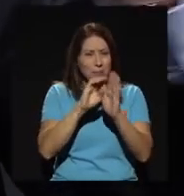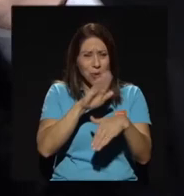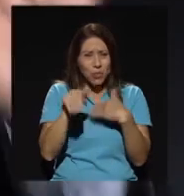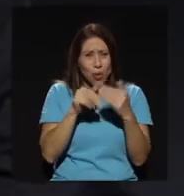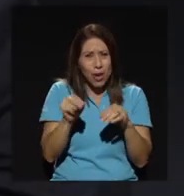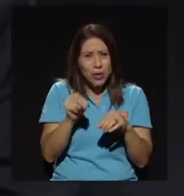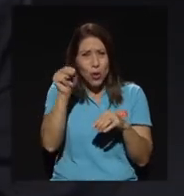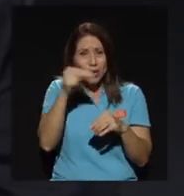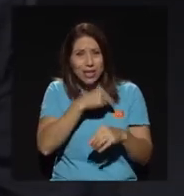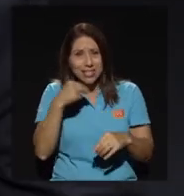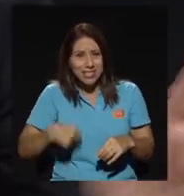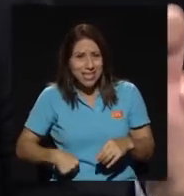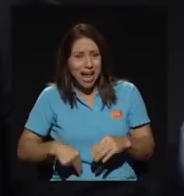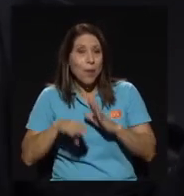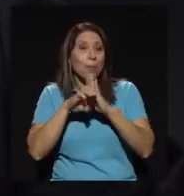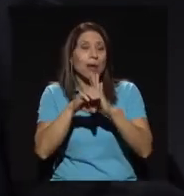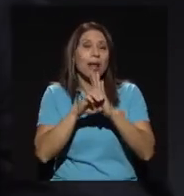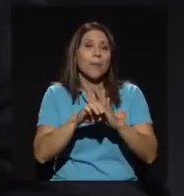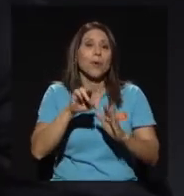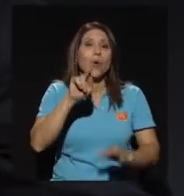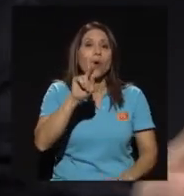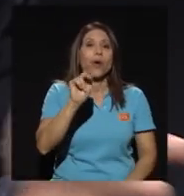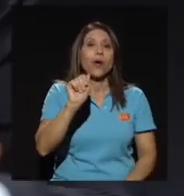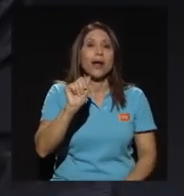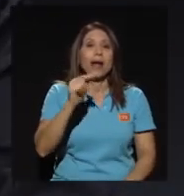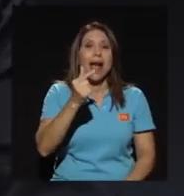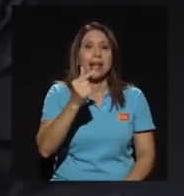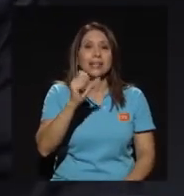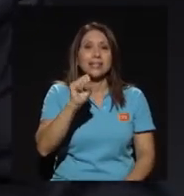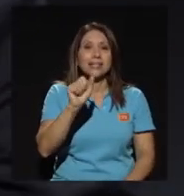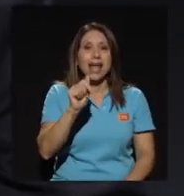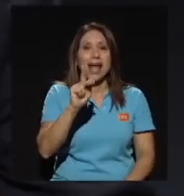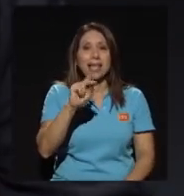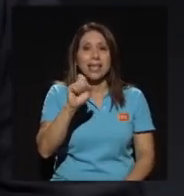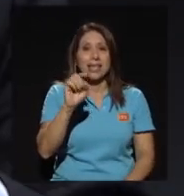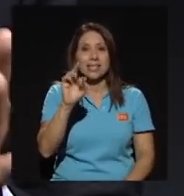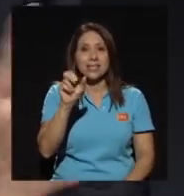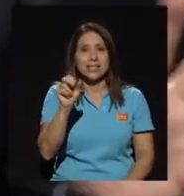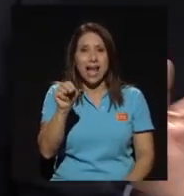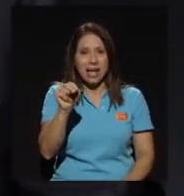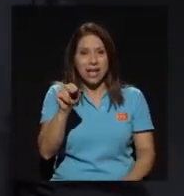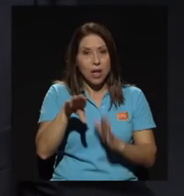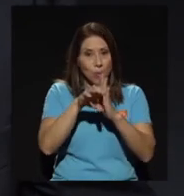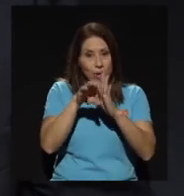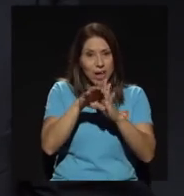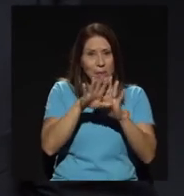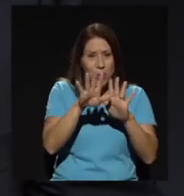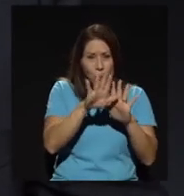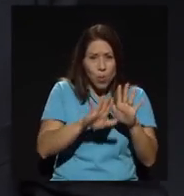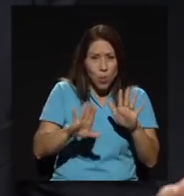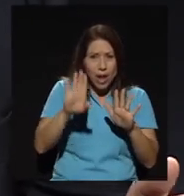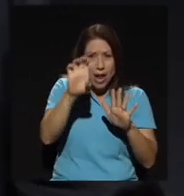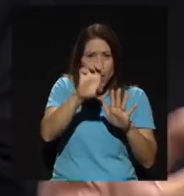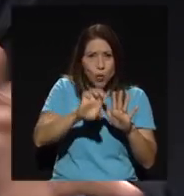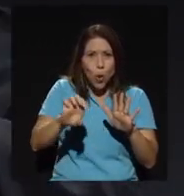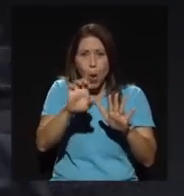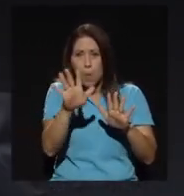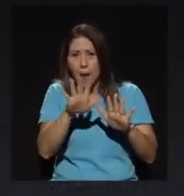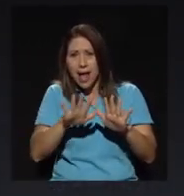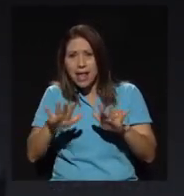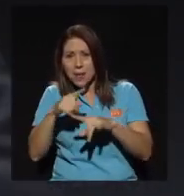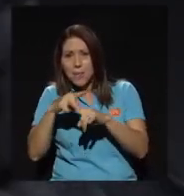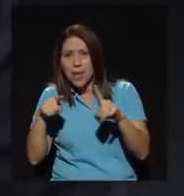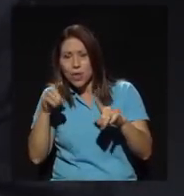esta áreas de países que están entre europa y el oriente son algunos un poco más europeos otros son más